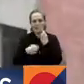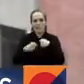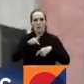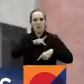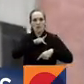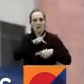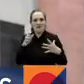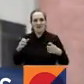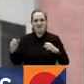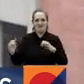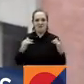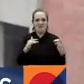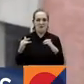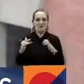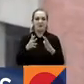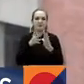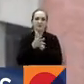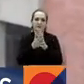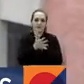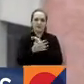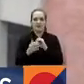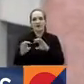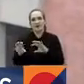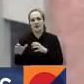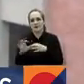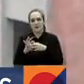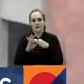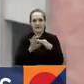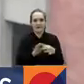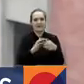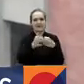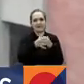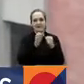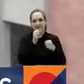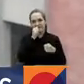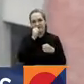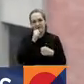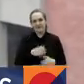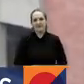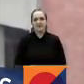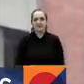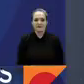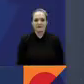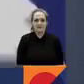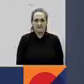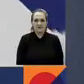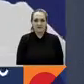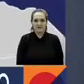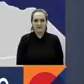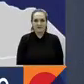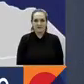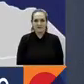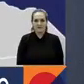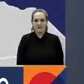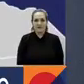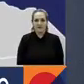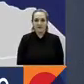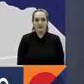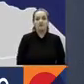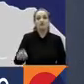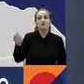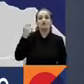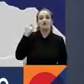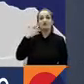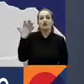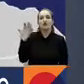territorial. Radio Nacionales de Colombia y RTVC Noticias, conectados 24/7. Y en las últimas horas, en